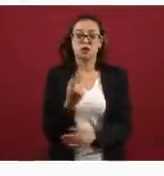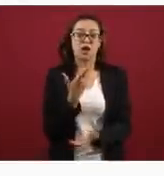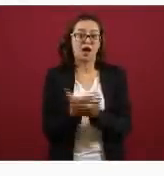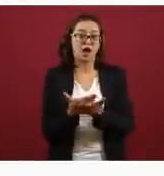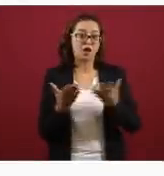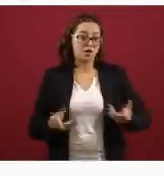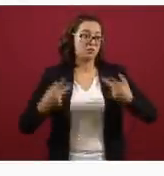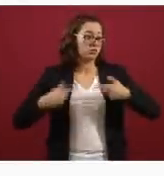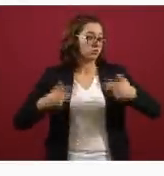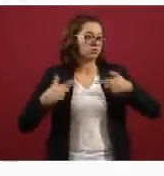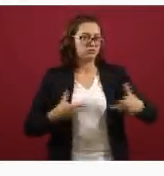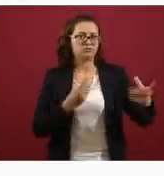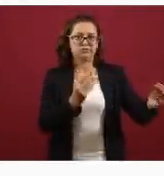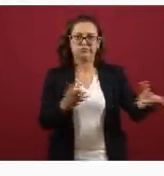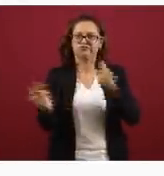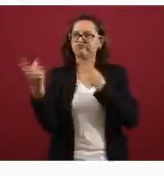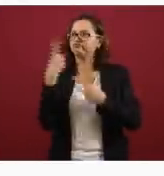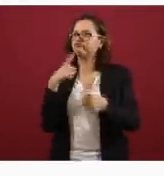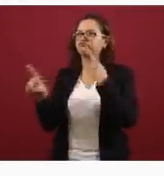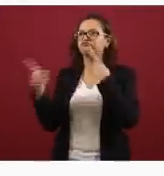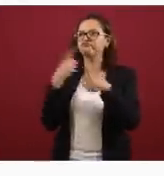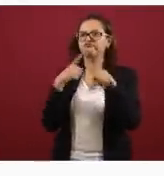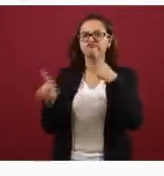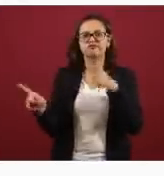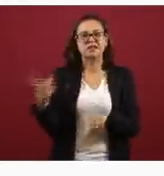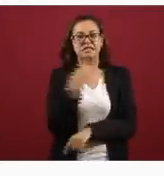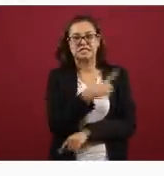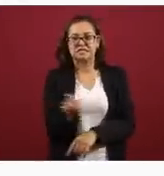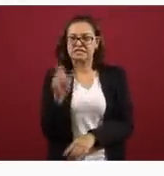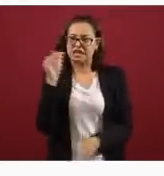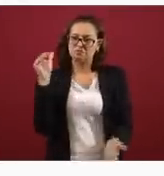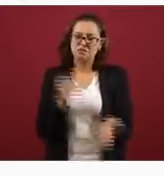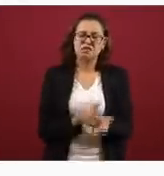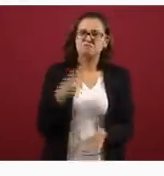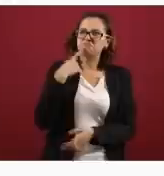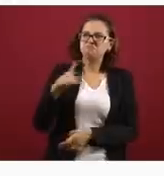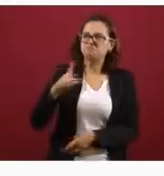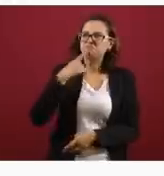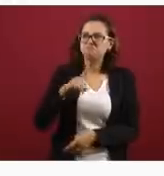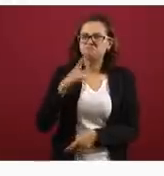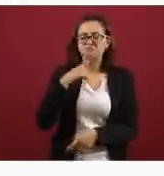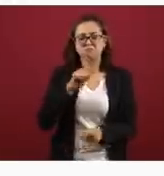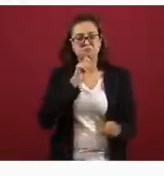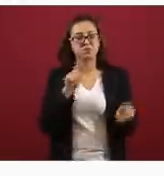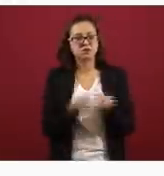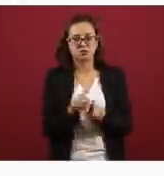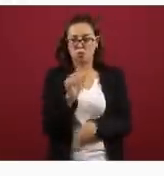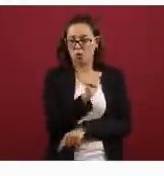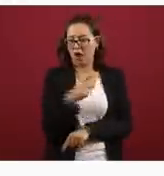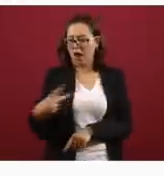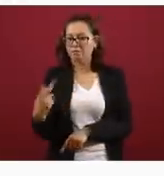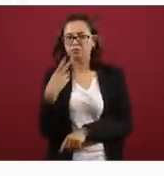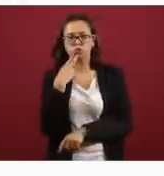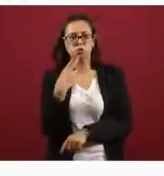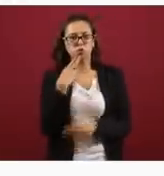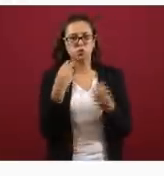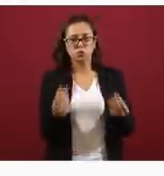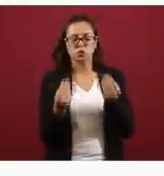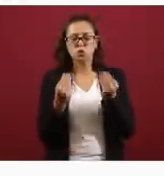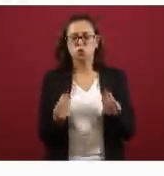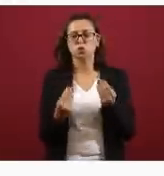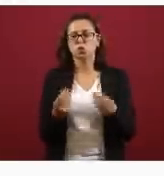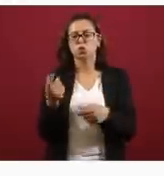muchos quejosos, más de 100 mil en potencia, con todos los que tienen la app de litro por litro, y se atendieron